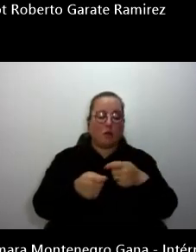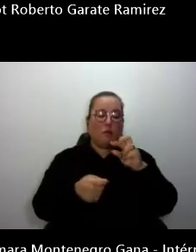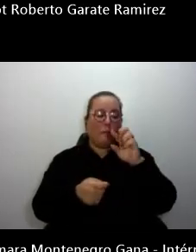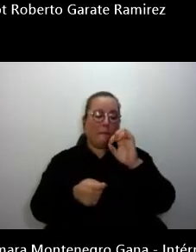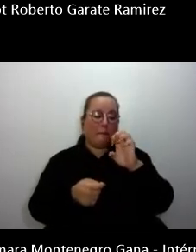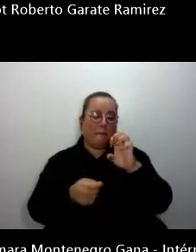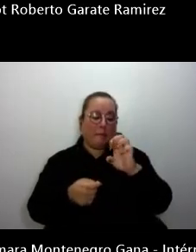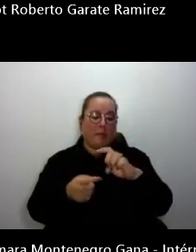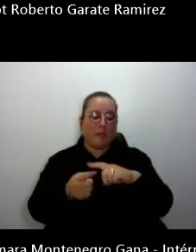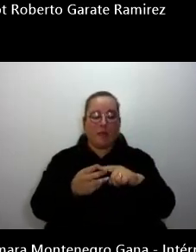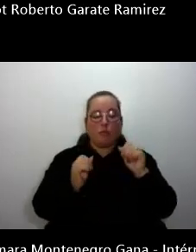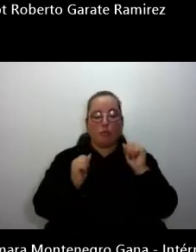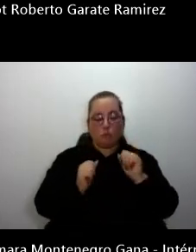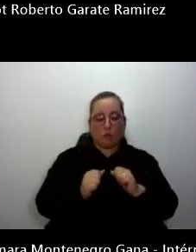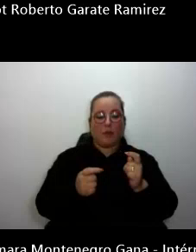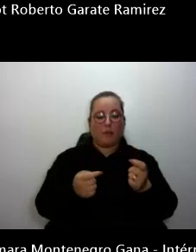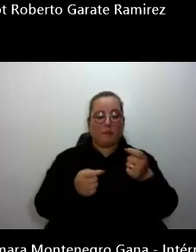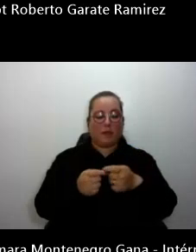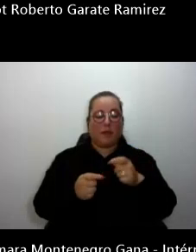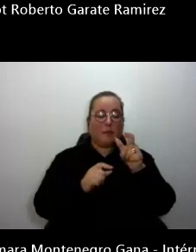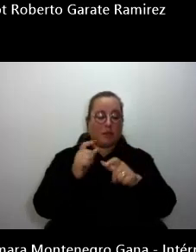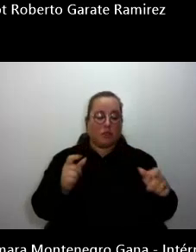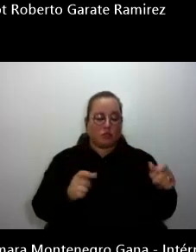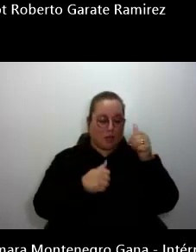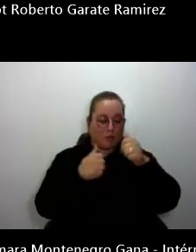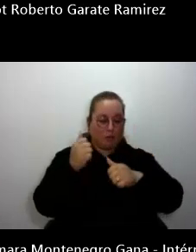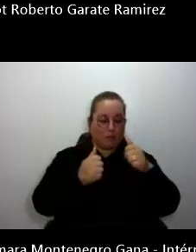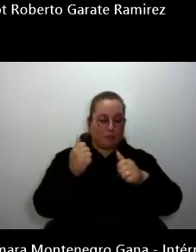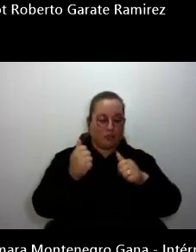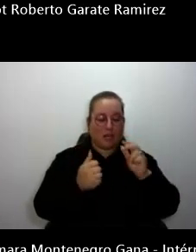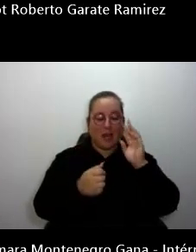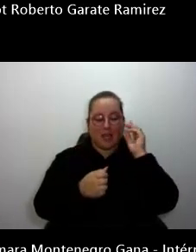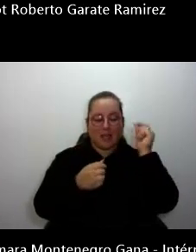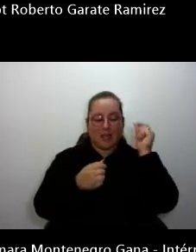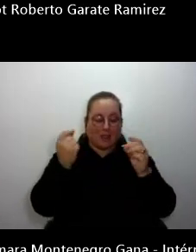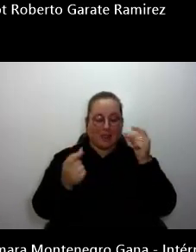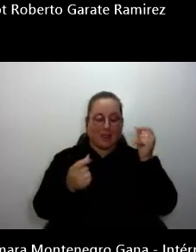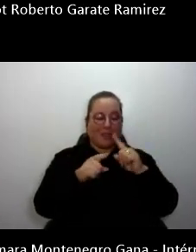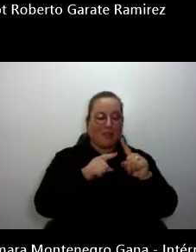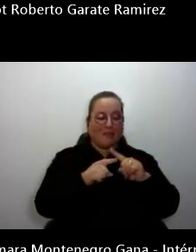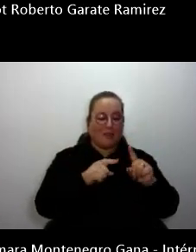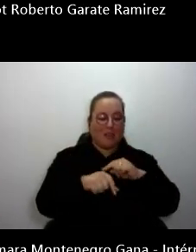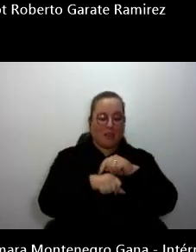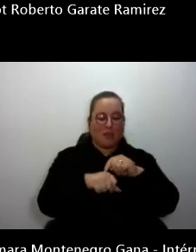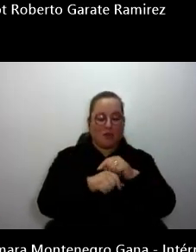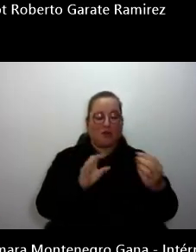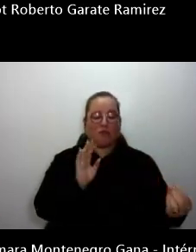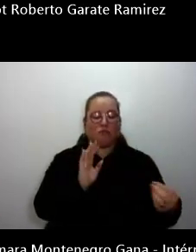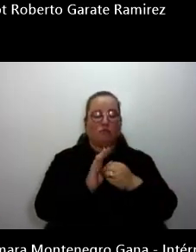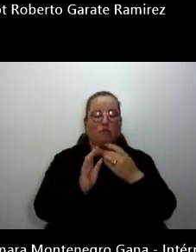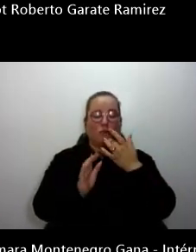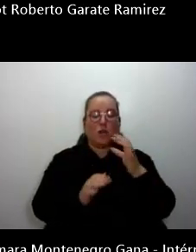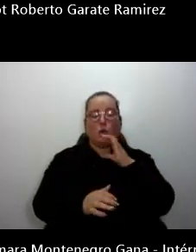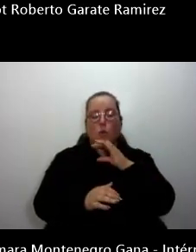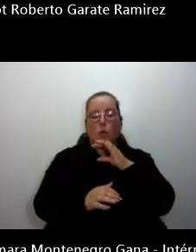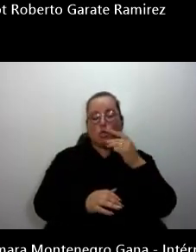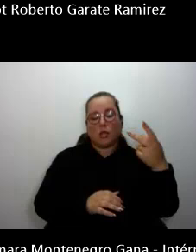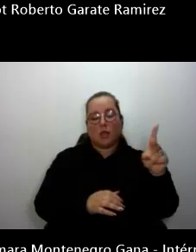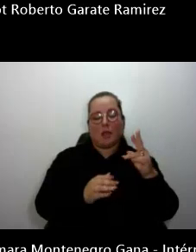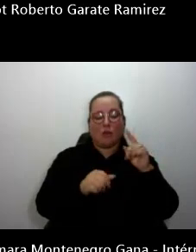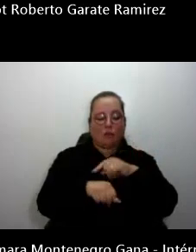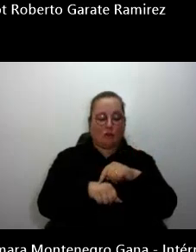son horas, ¿cierto?, de profesionales y de asistentes técnicos que se cargan a la plataforma, porque son horas del curso. ¿Qué quiere decir